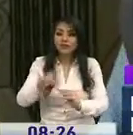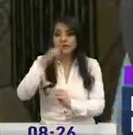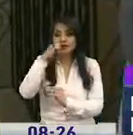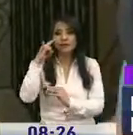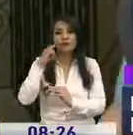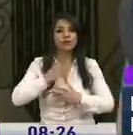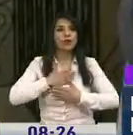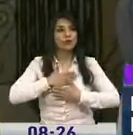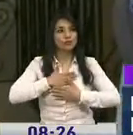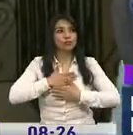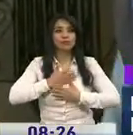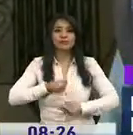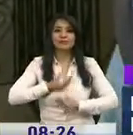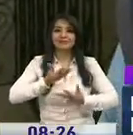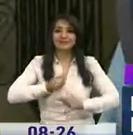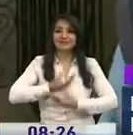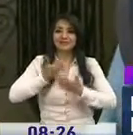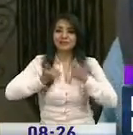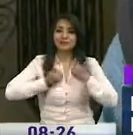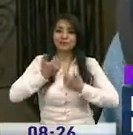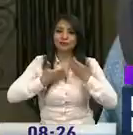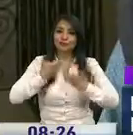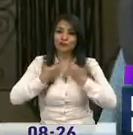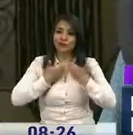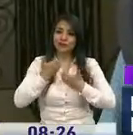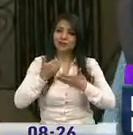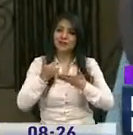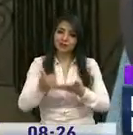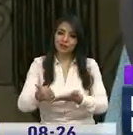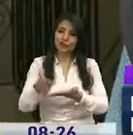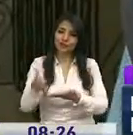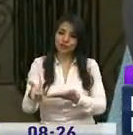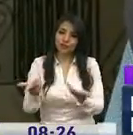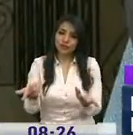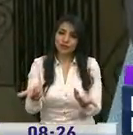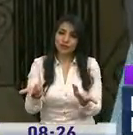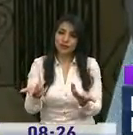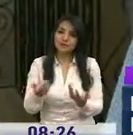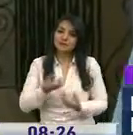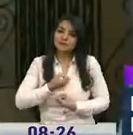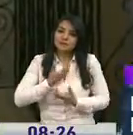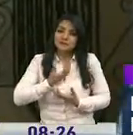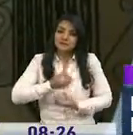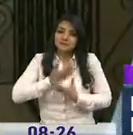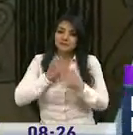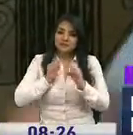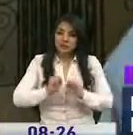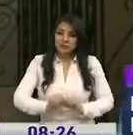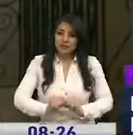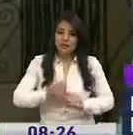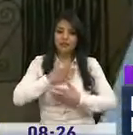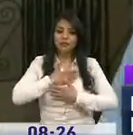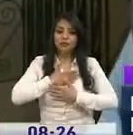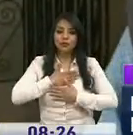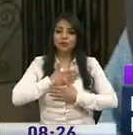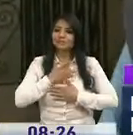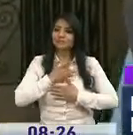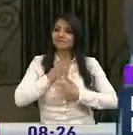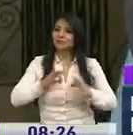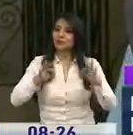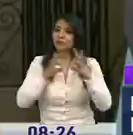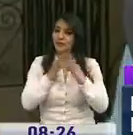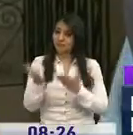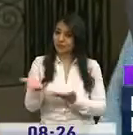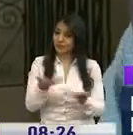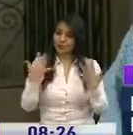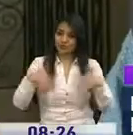niños pueden expresar sus sentimientos, es una herramienta, ¿no?, en la cual se pueden desahogar, la cual les hace sentir importantes, ya que por